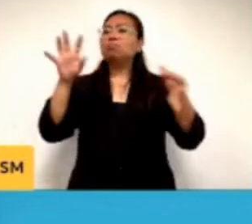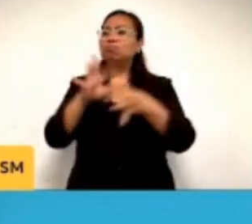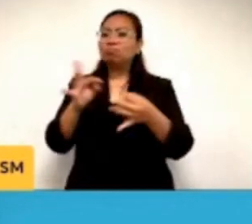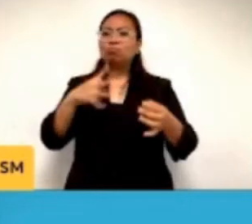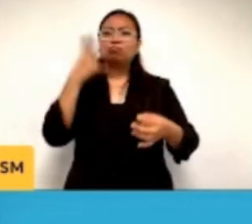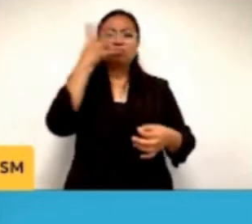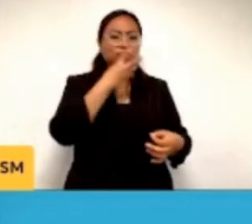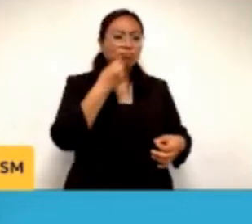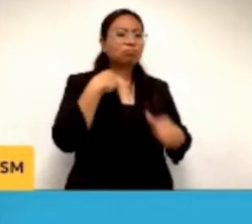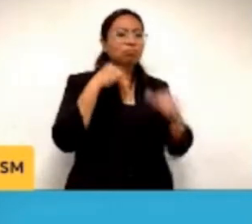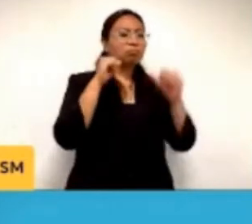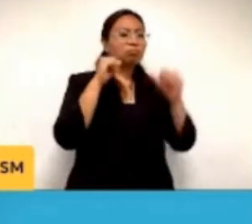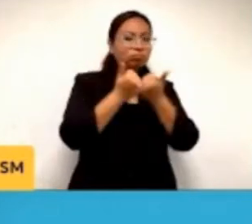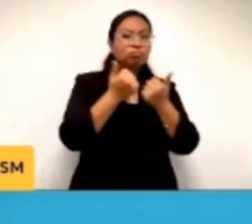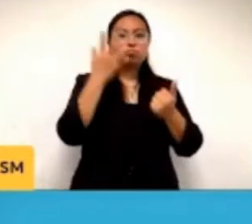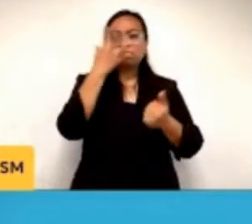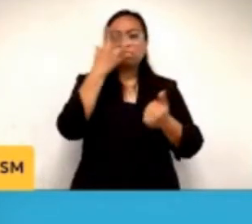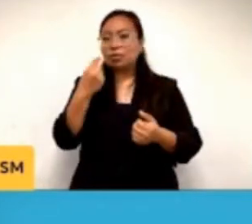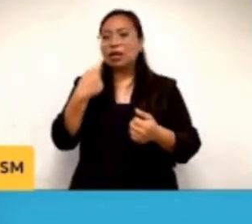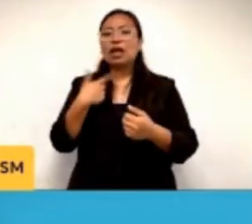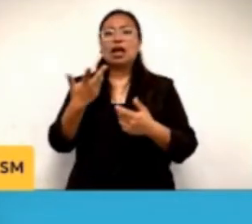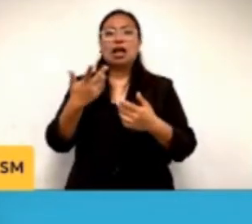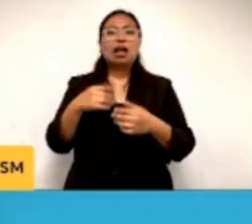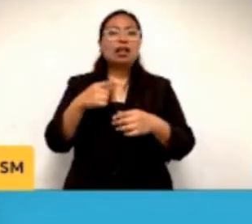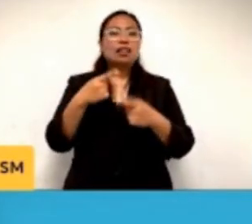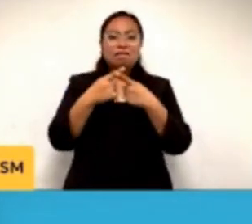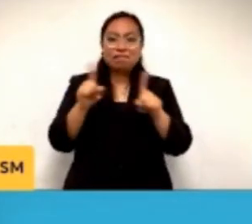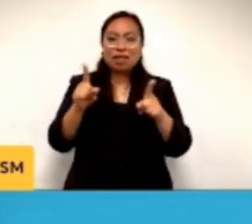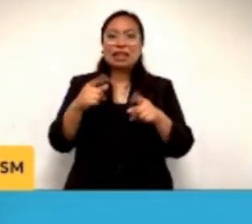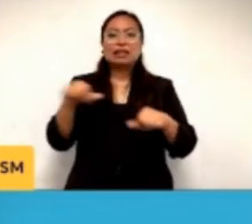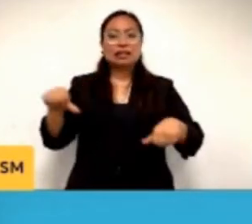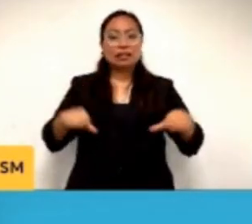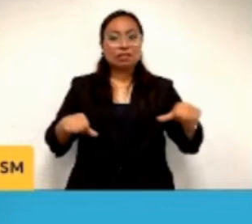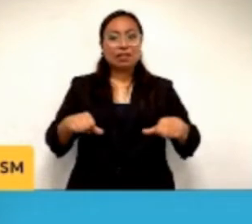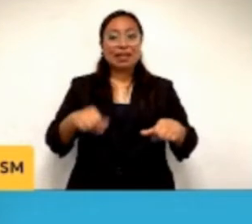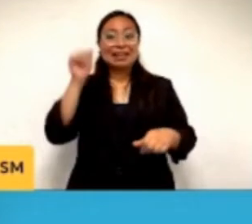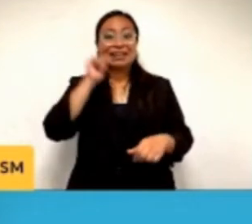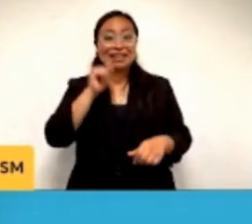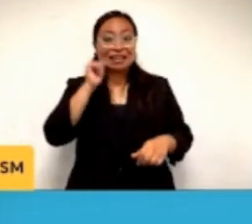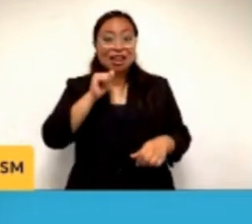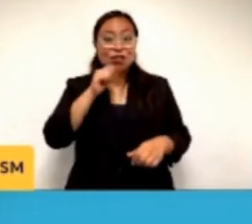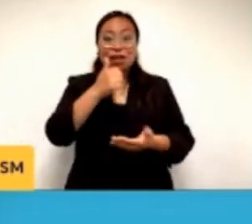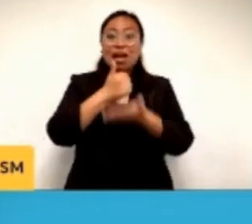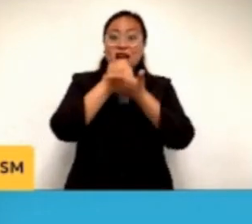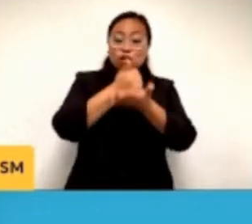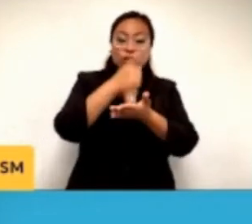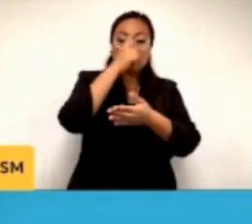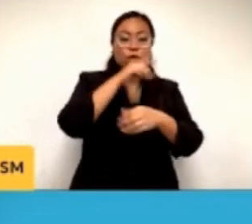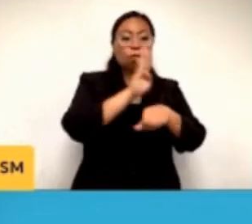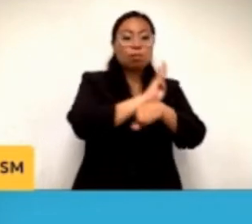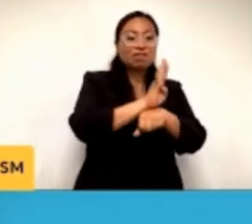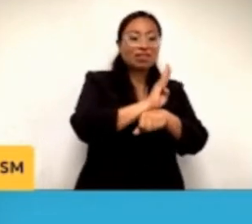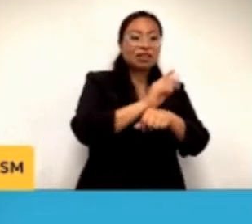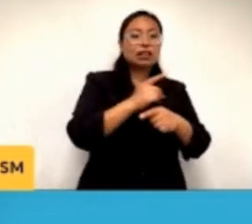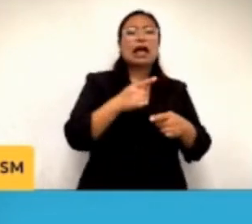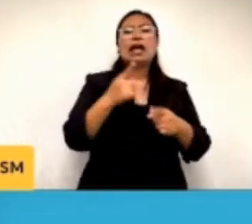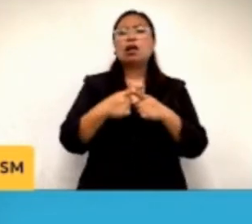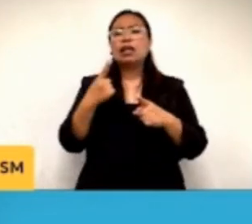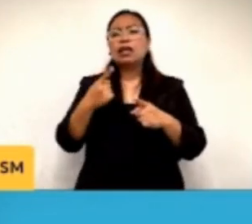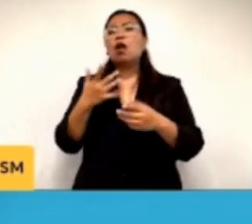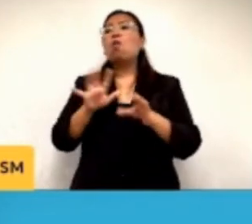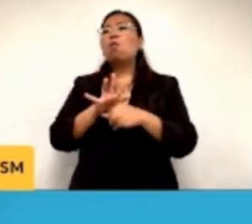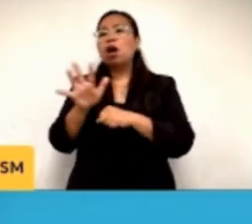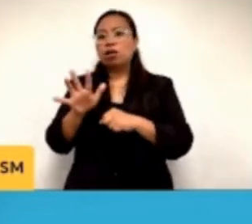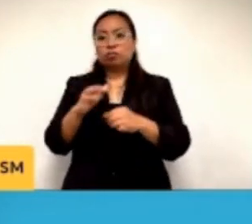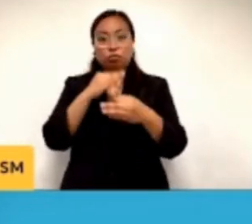habla bien del trabajo y los proyectos que estás haciendo. Concéntrate en el impacto, comparte el impacto. Y la quinta y la